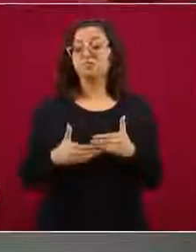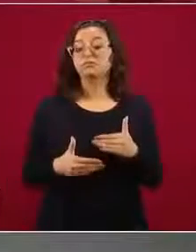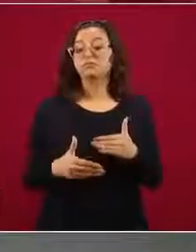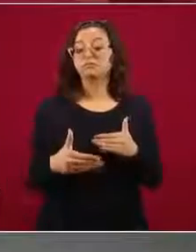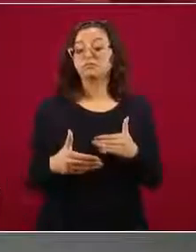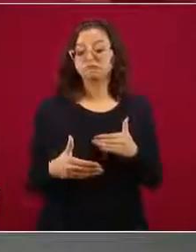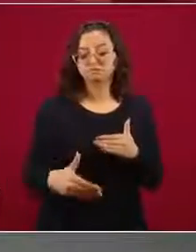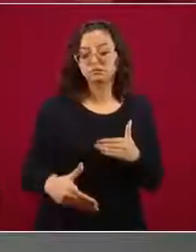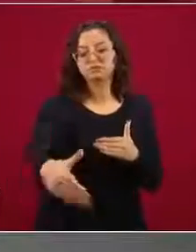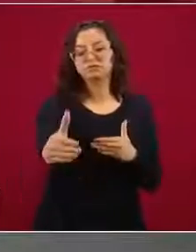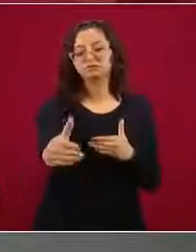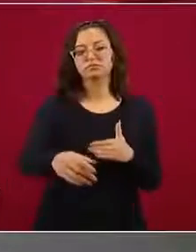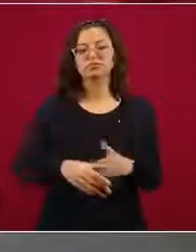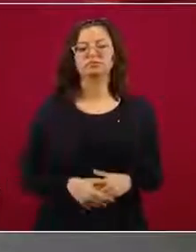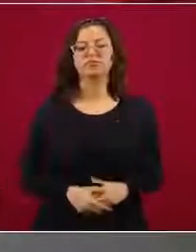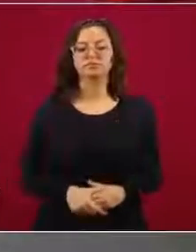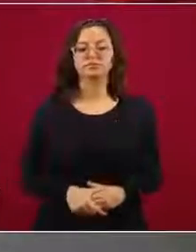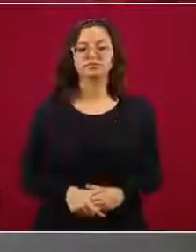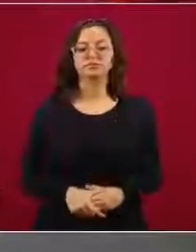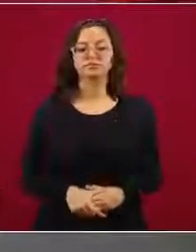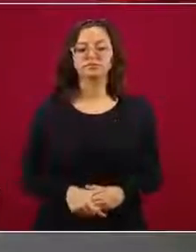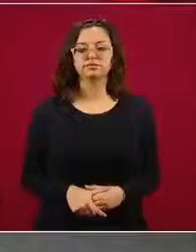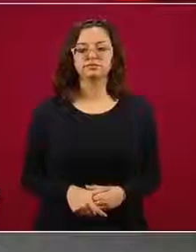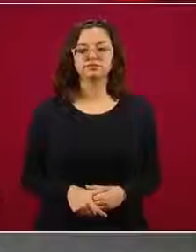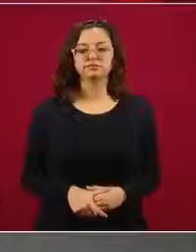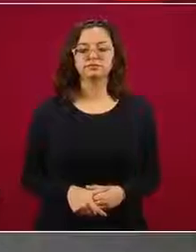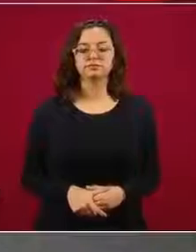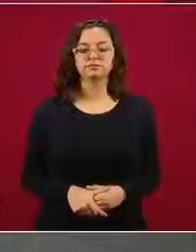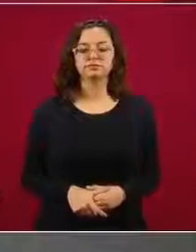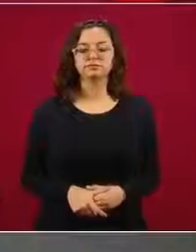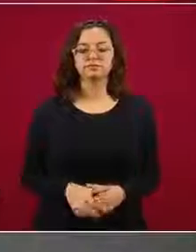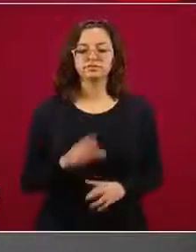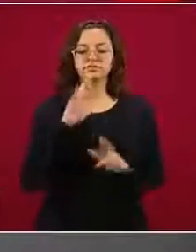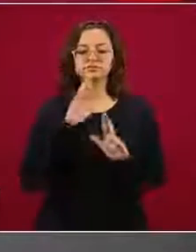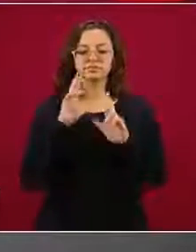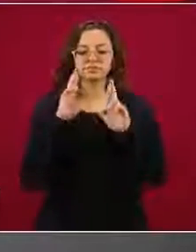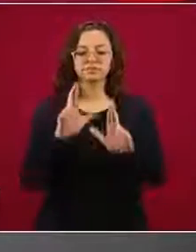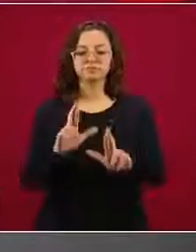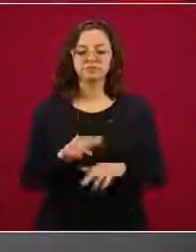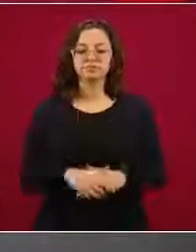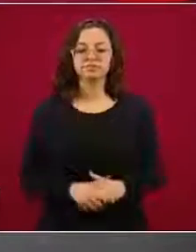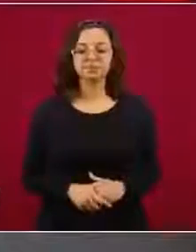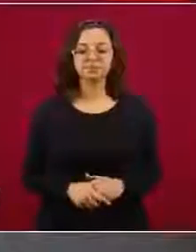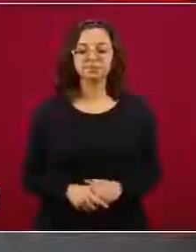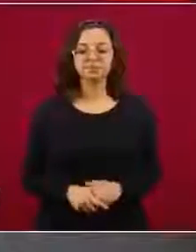y largo plazo. Entonces, esa es la respuesta, mi pregunta.